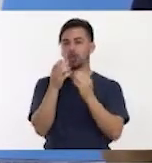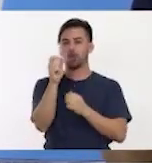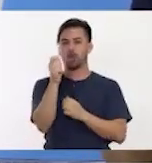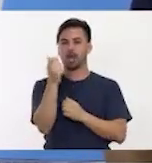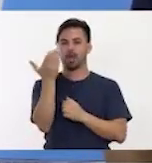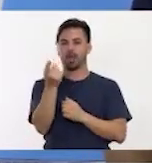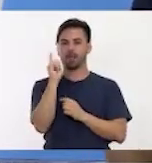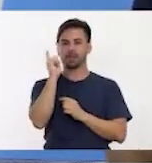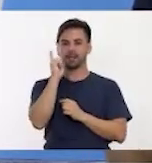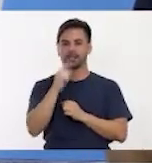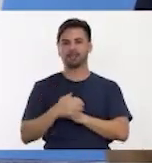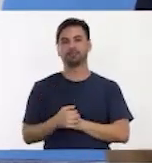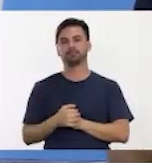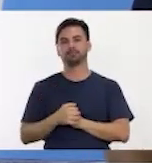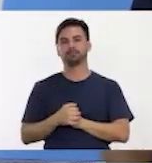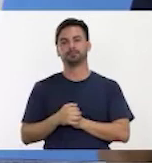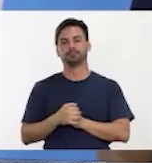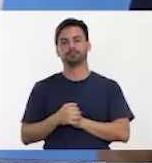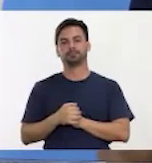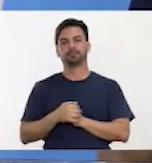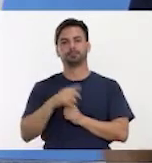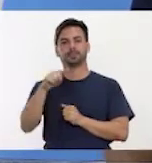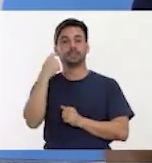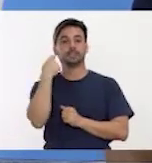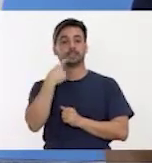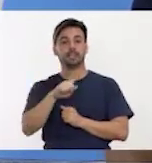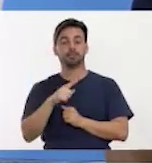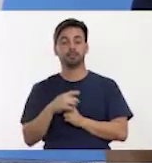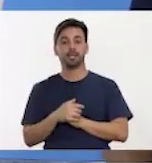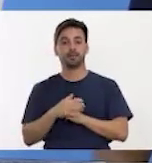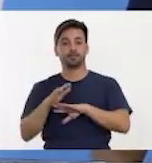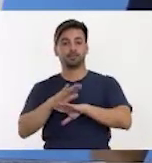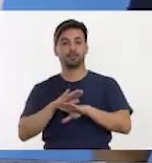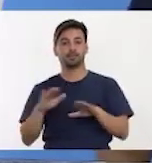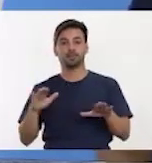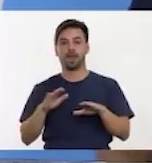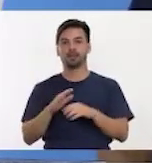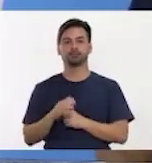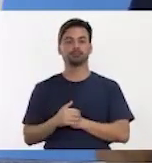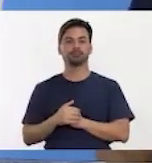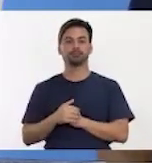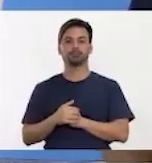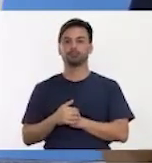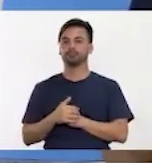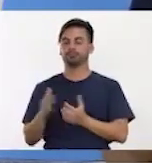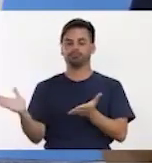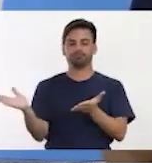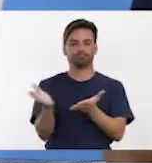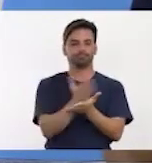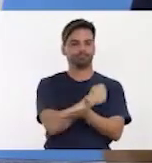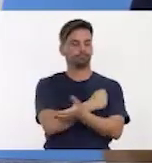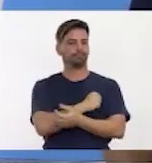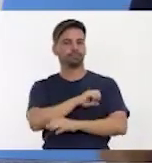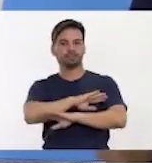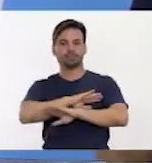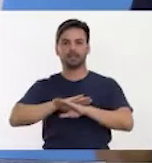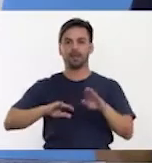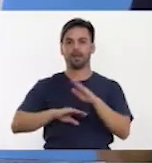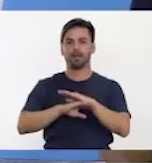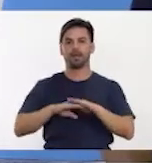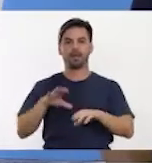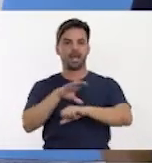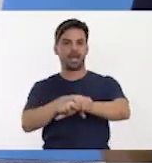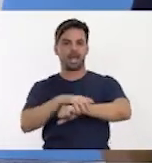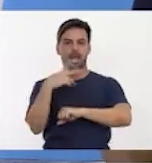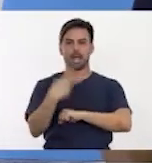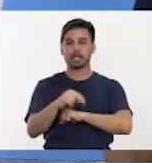desarrollo capitalista. Y por otra parte, porque se concreta la abolición total